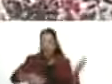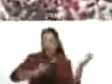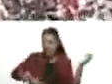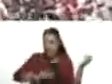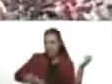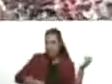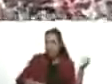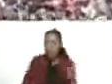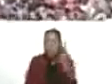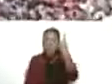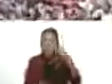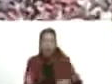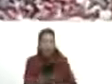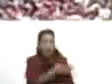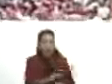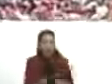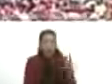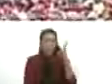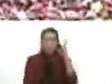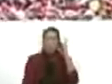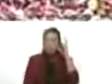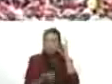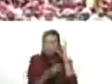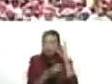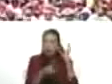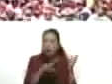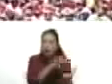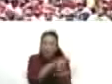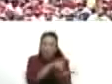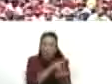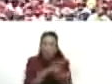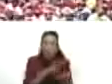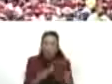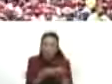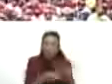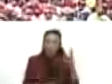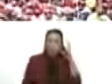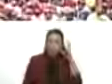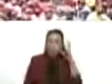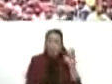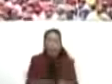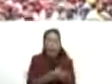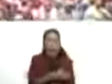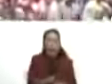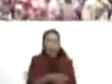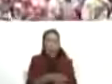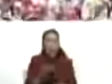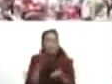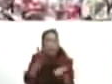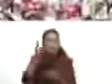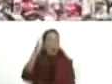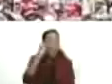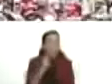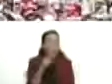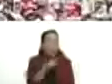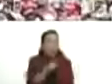Y la primera canción que sonó de Ali Primera era una canción dedicada a Bolívar.